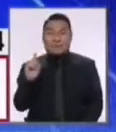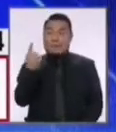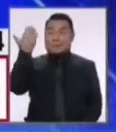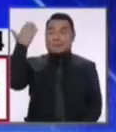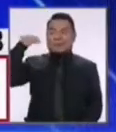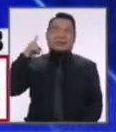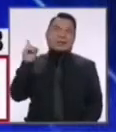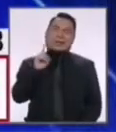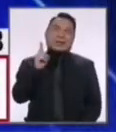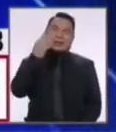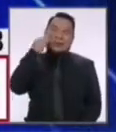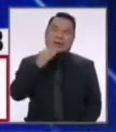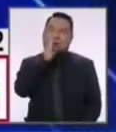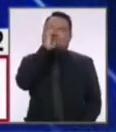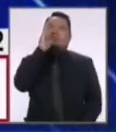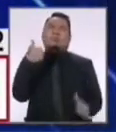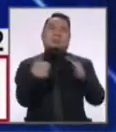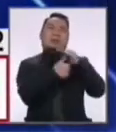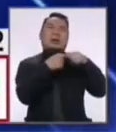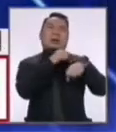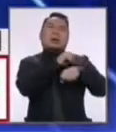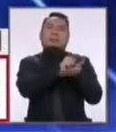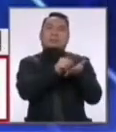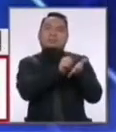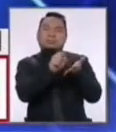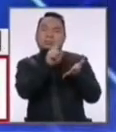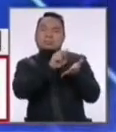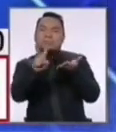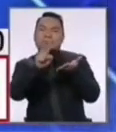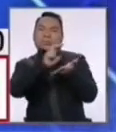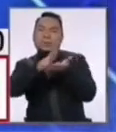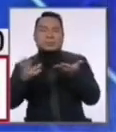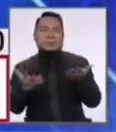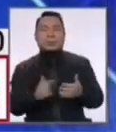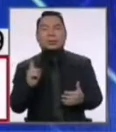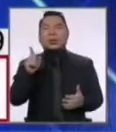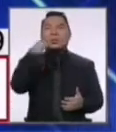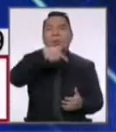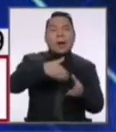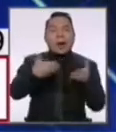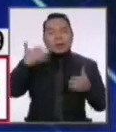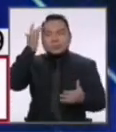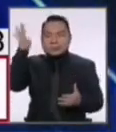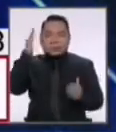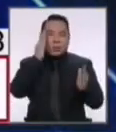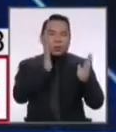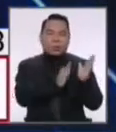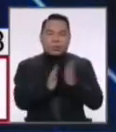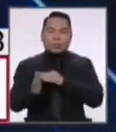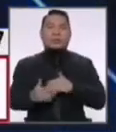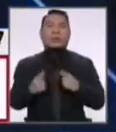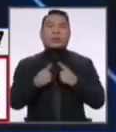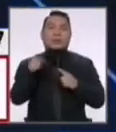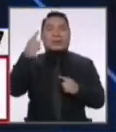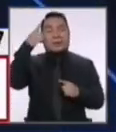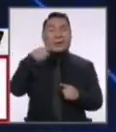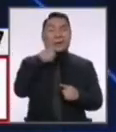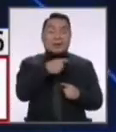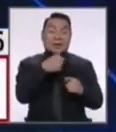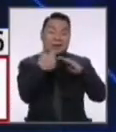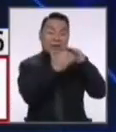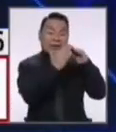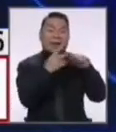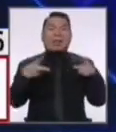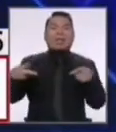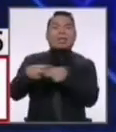creo que son medidas que se tienen que tomar de emergencia, creo que tienen que ser mucho más inteligentes a la hora de tomarse porque no es lo mismo un lugar que otro, pero creo que están matando la economía nacional.